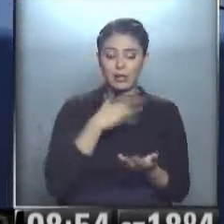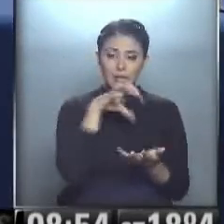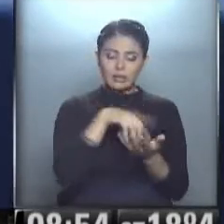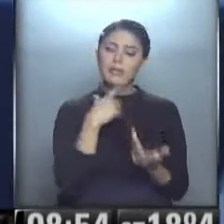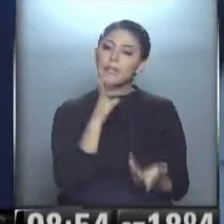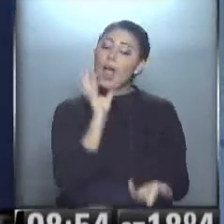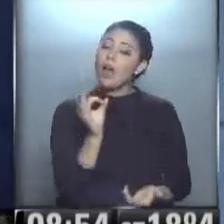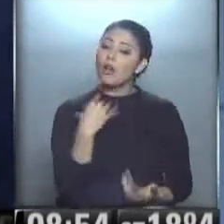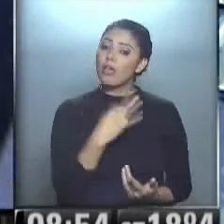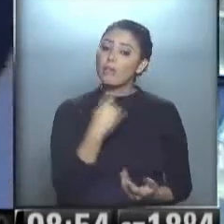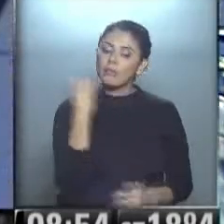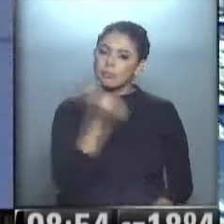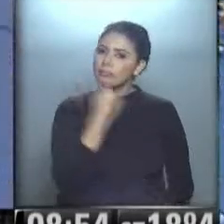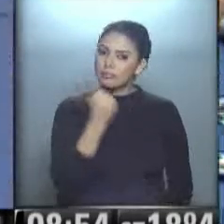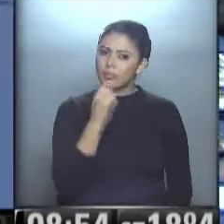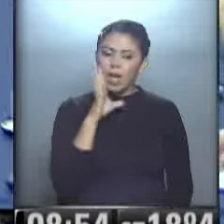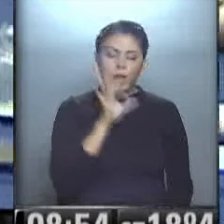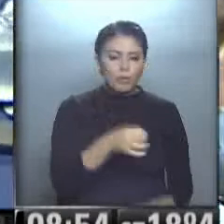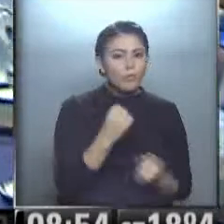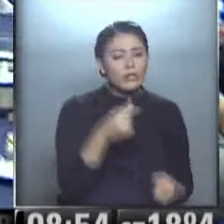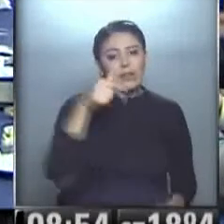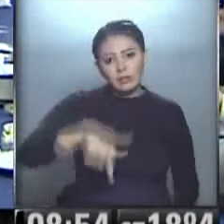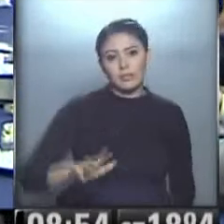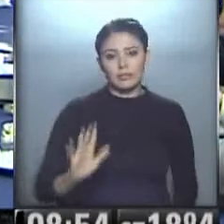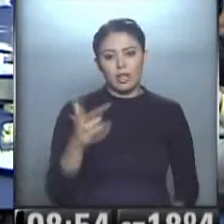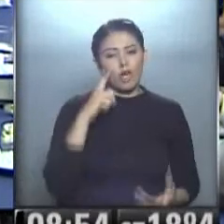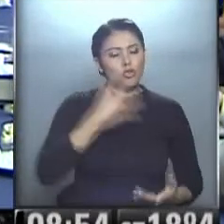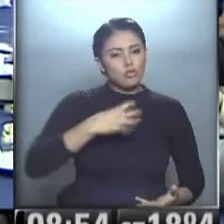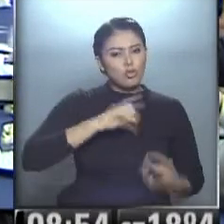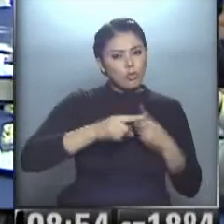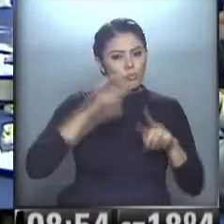es algo que tenemos que destacar, es uno de los puntos fuertes de nuestro compromiso y relacionamiento.